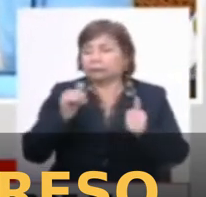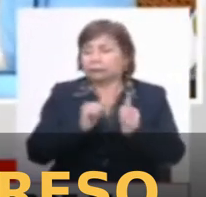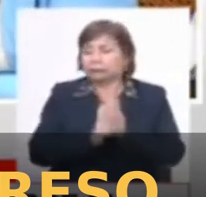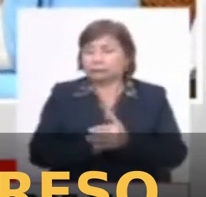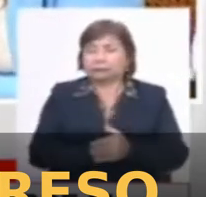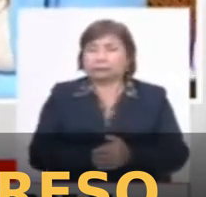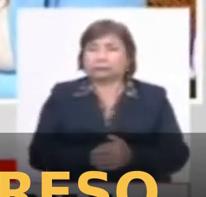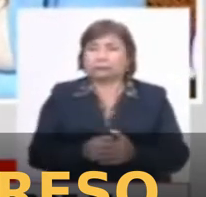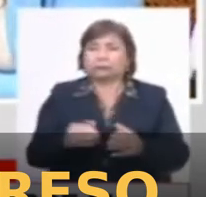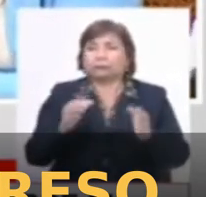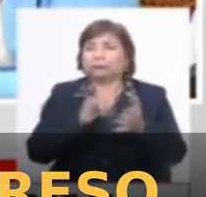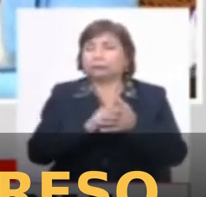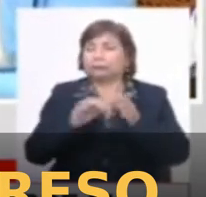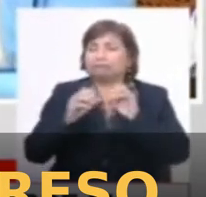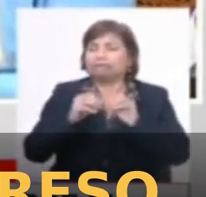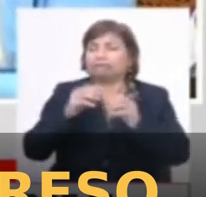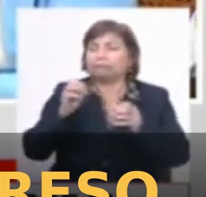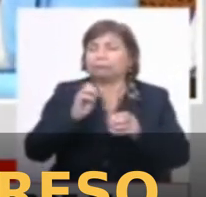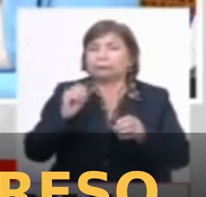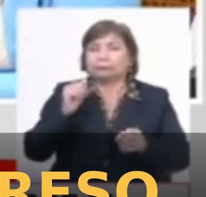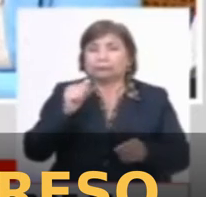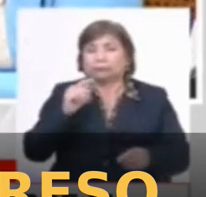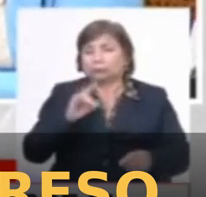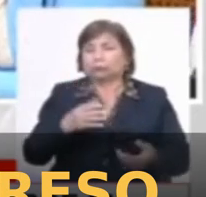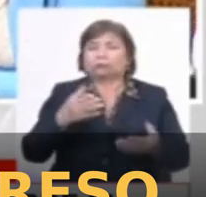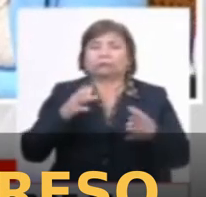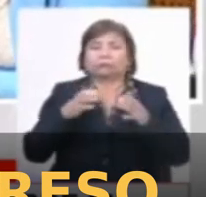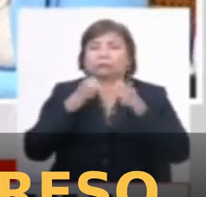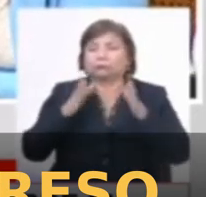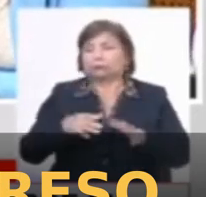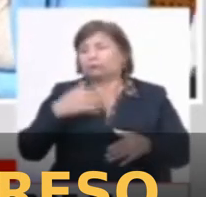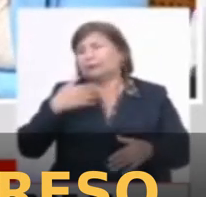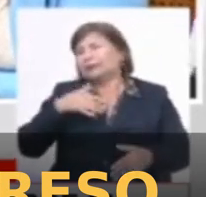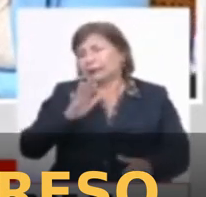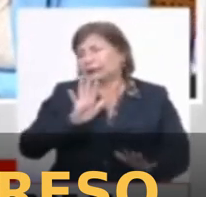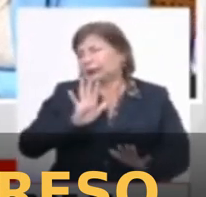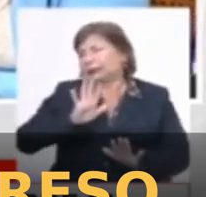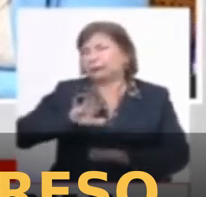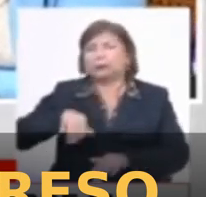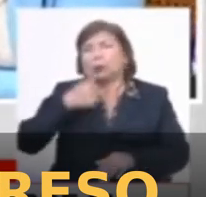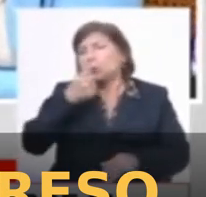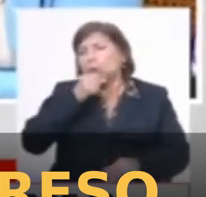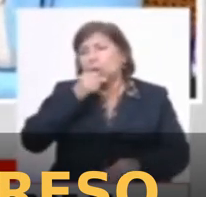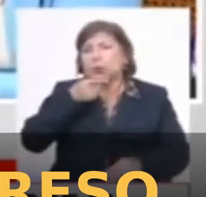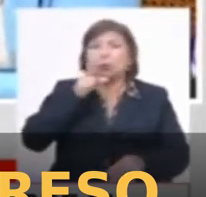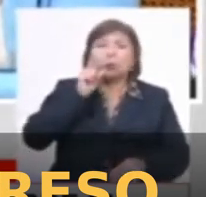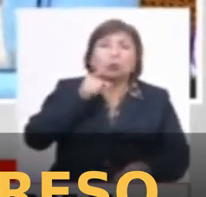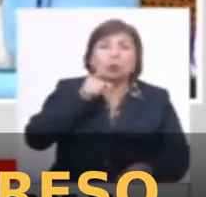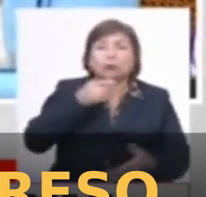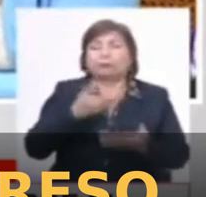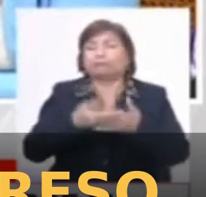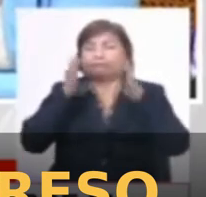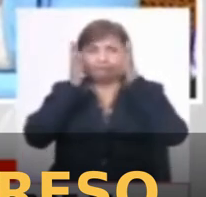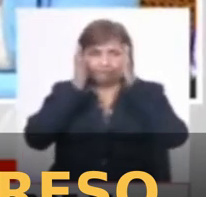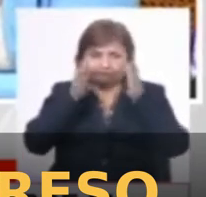algunos actuales congresistas, pero más allá de estas declaraciones usted ha